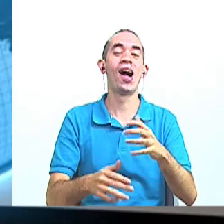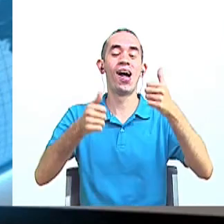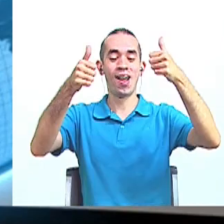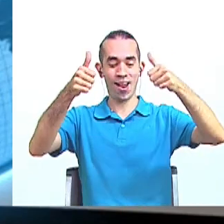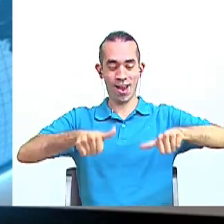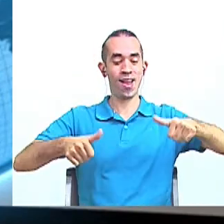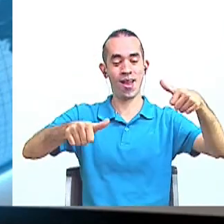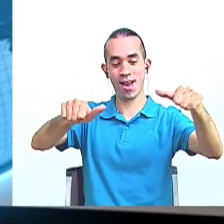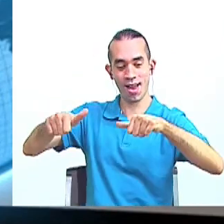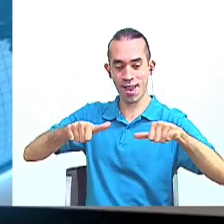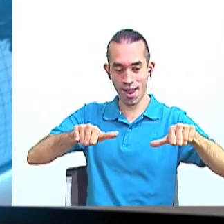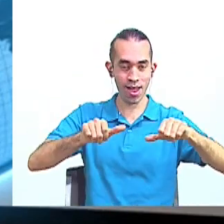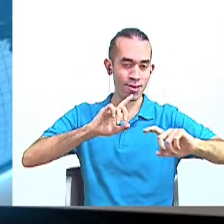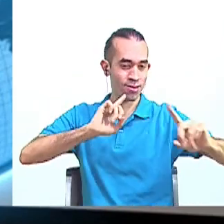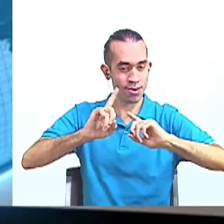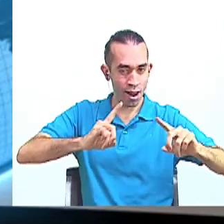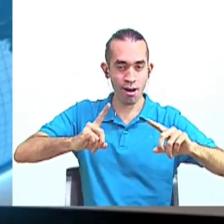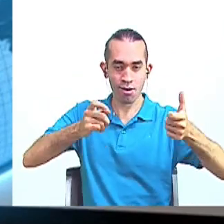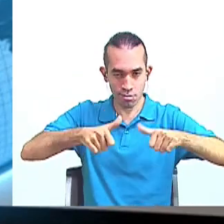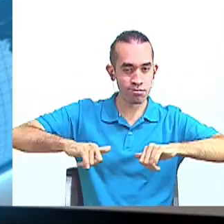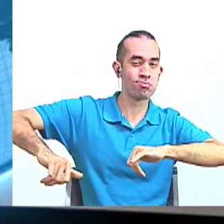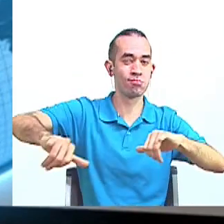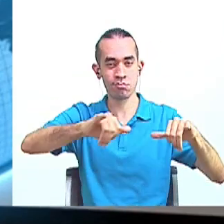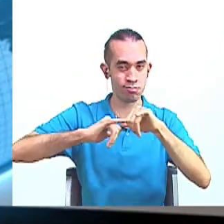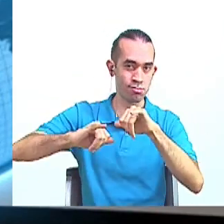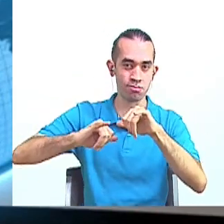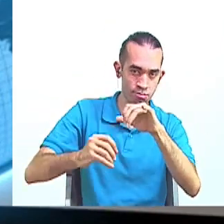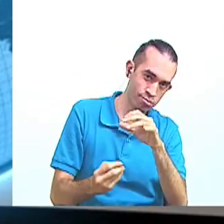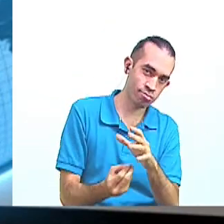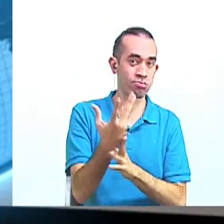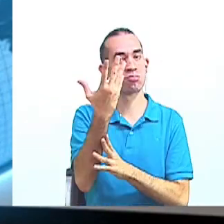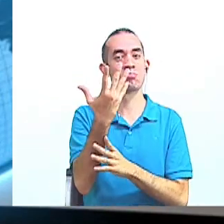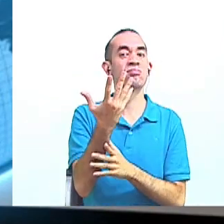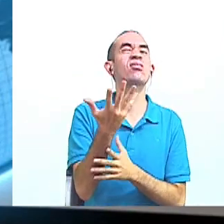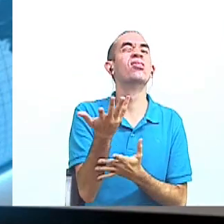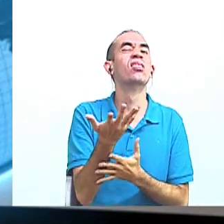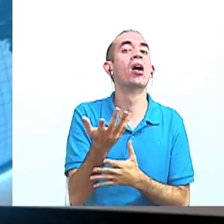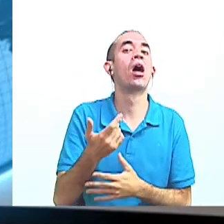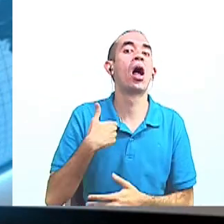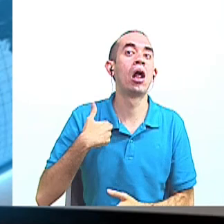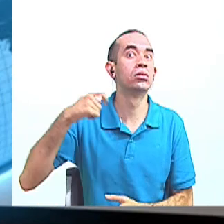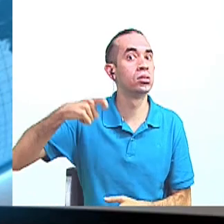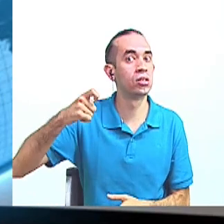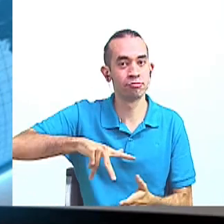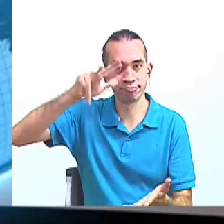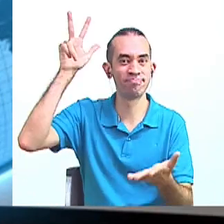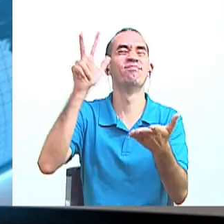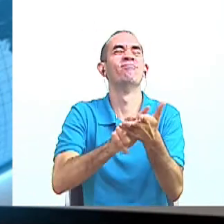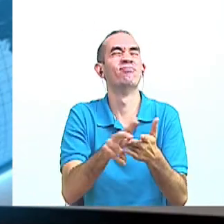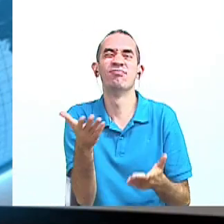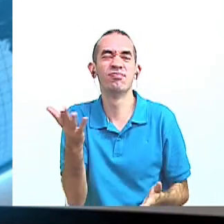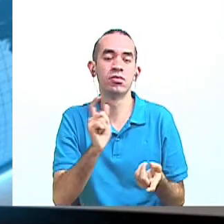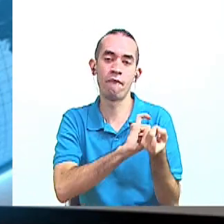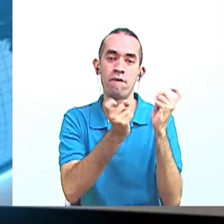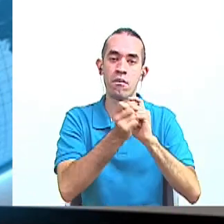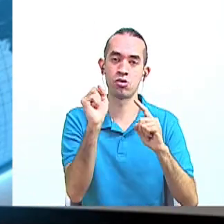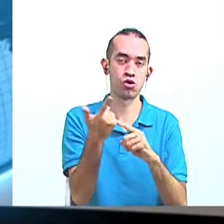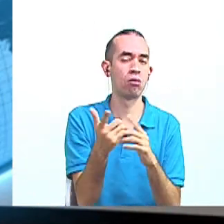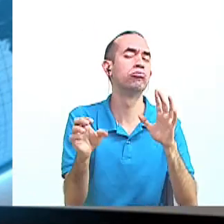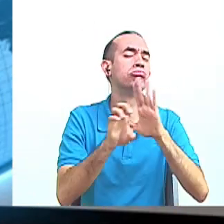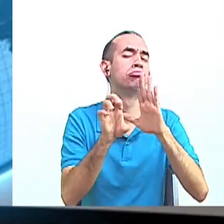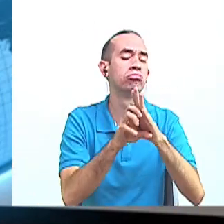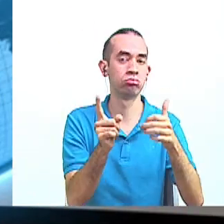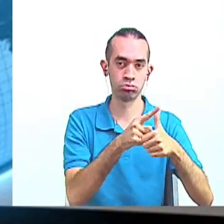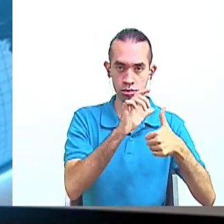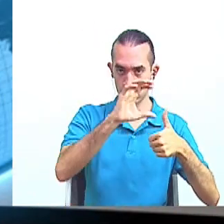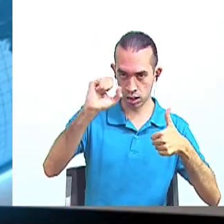acuerdo, un diálogo y un consenso que estableciera la necesidad de aprobar reformas sociales como la